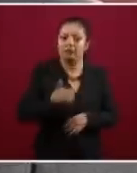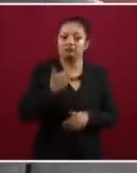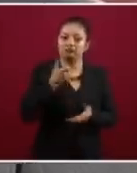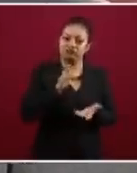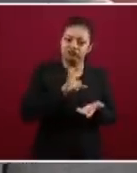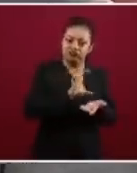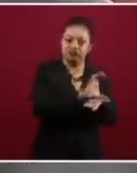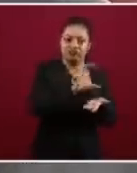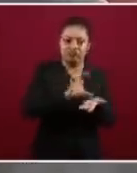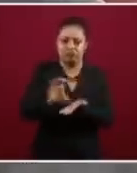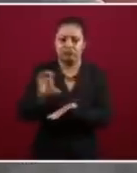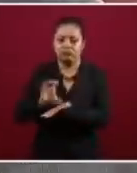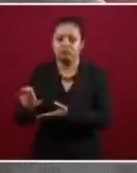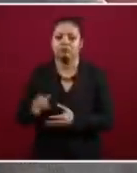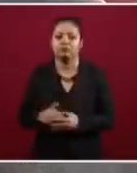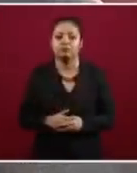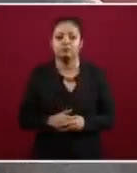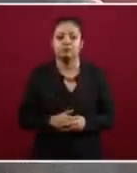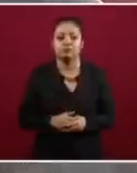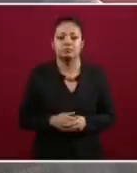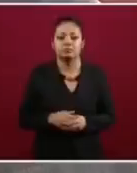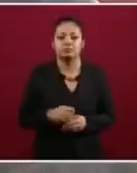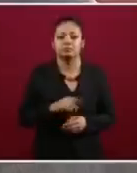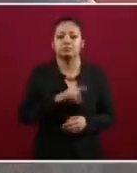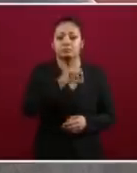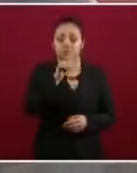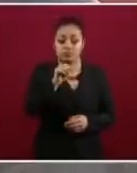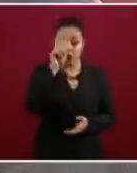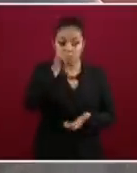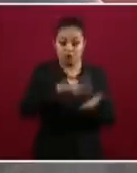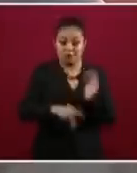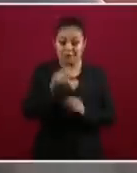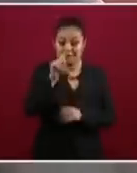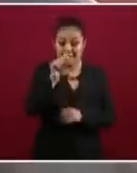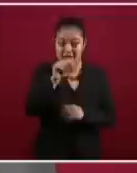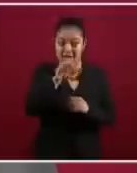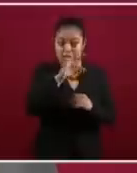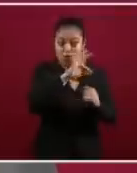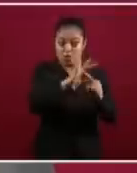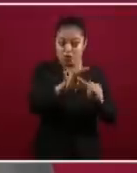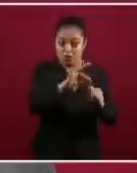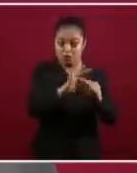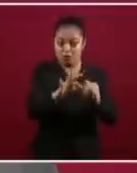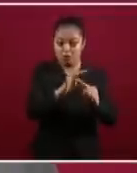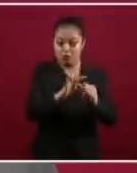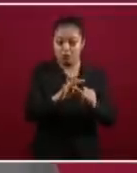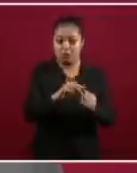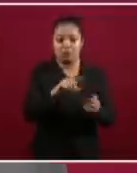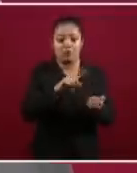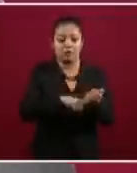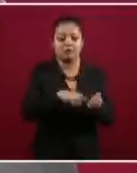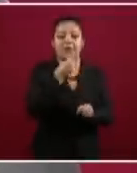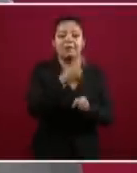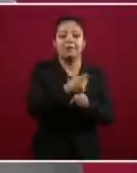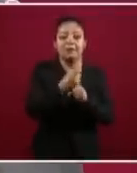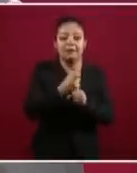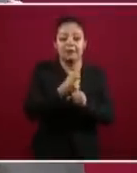Y a finales del año próximo vamos a tener cubierta la primera etapa,